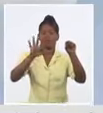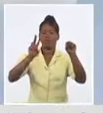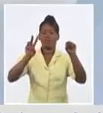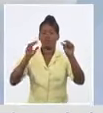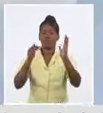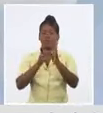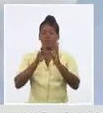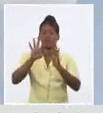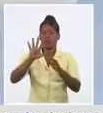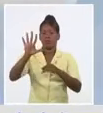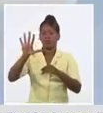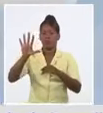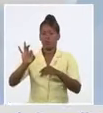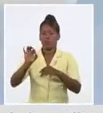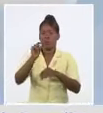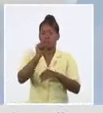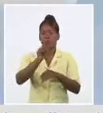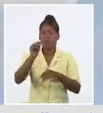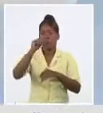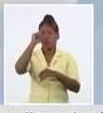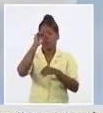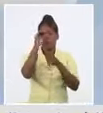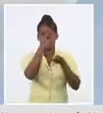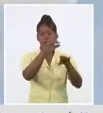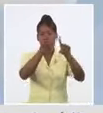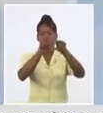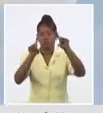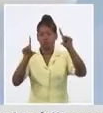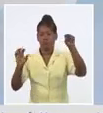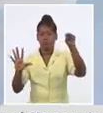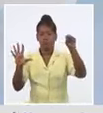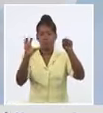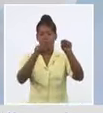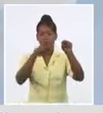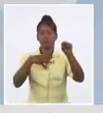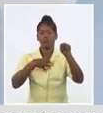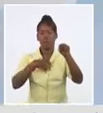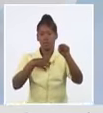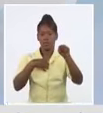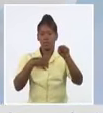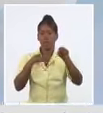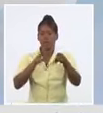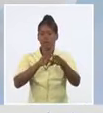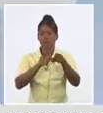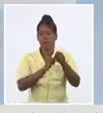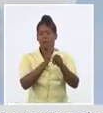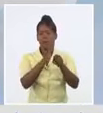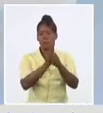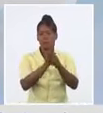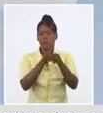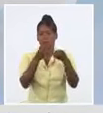52.550 pacientes ingresados relacionados con la COVID, de ellos